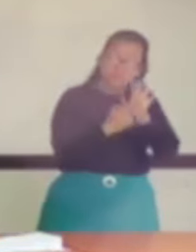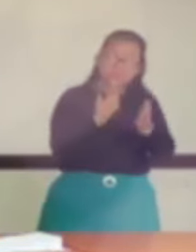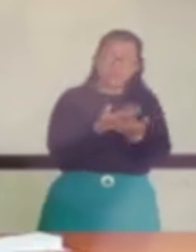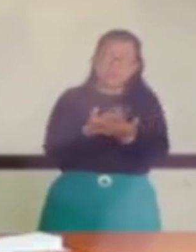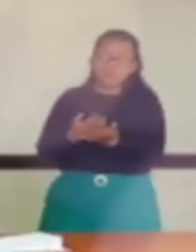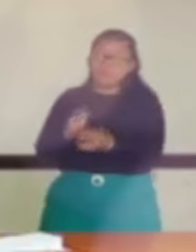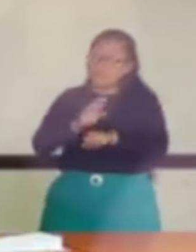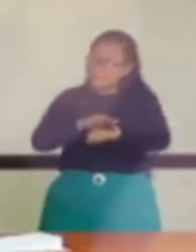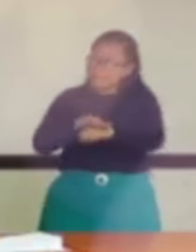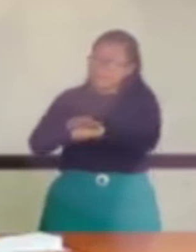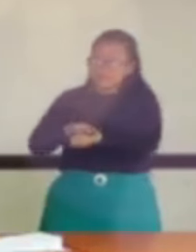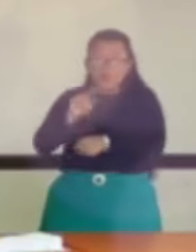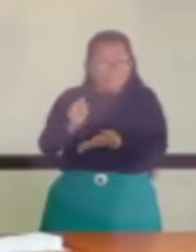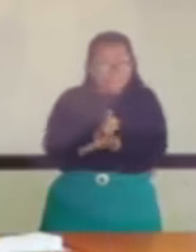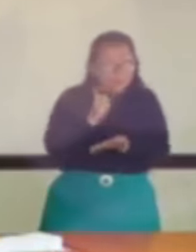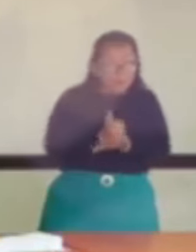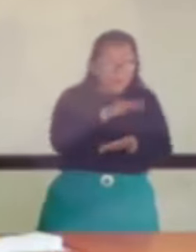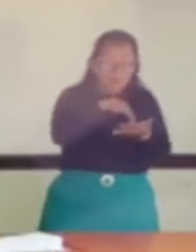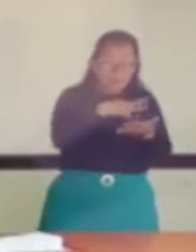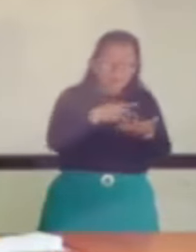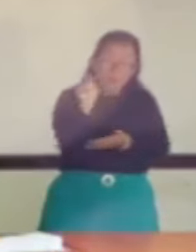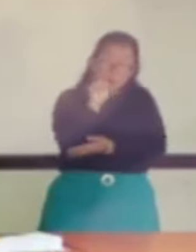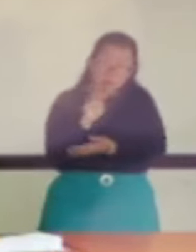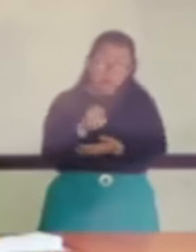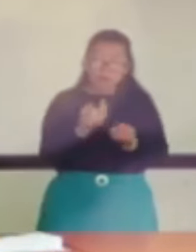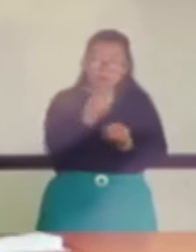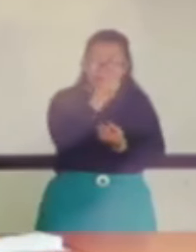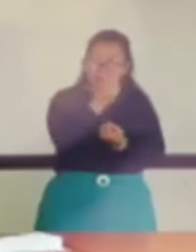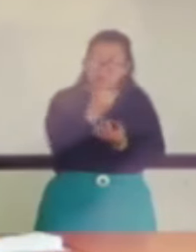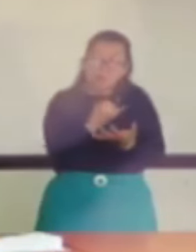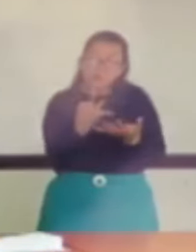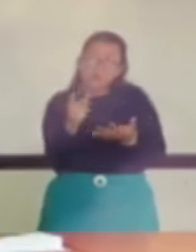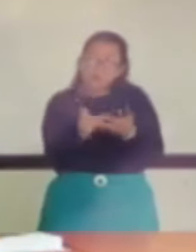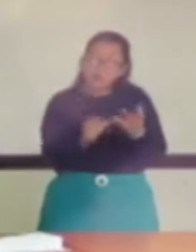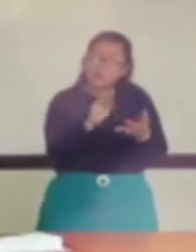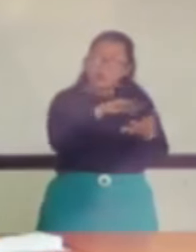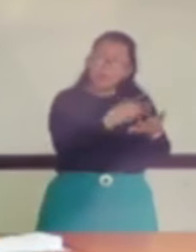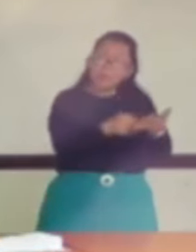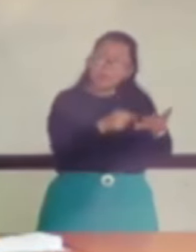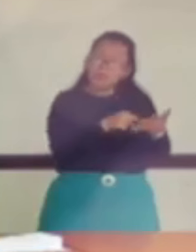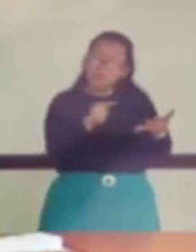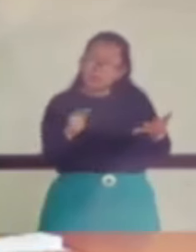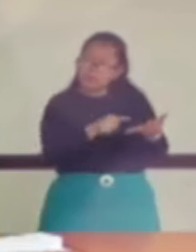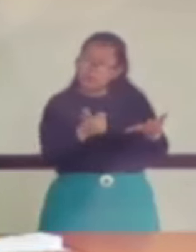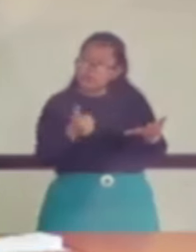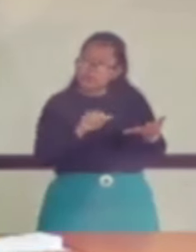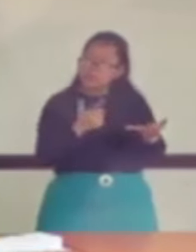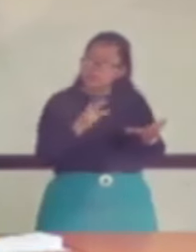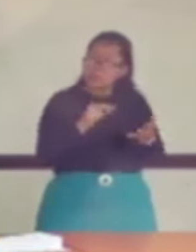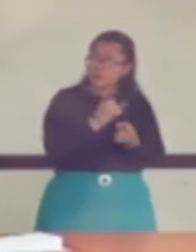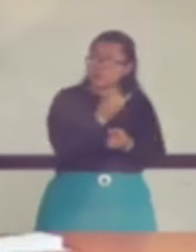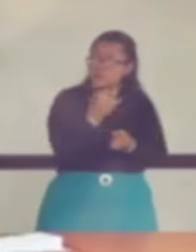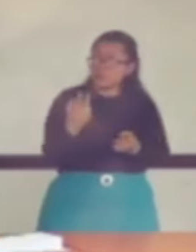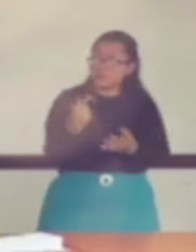debían actualizar su inventario. Esa era la primera medida para saber si el inventario cuadraba, es decir, que estaban las existencias conforme a